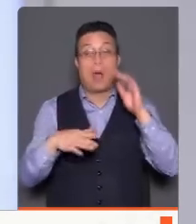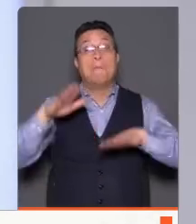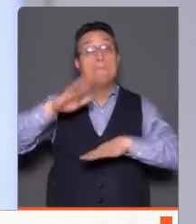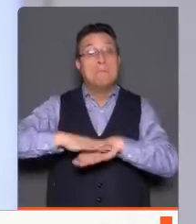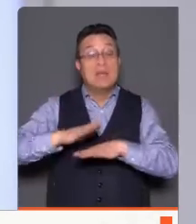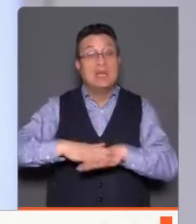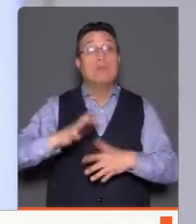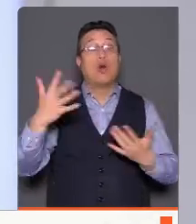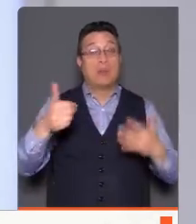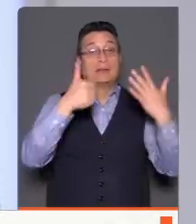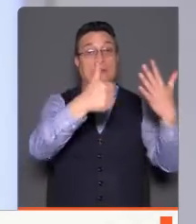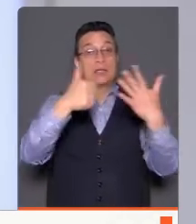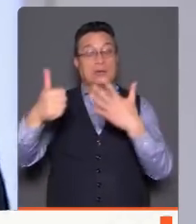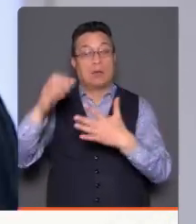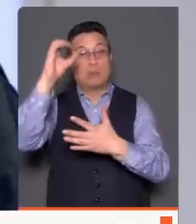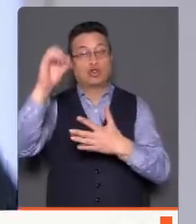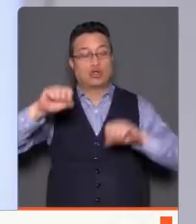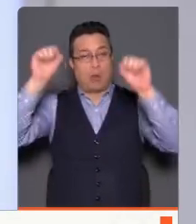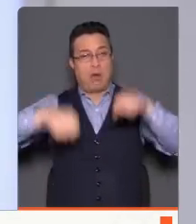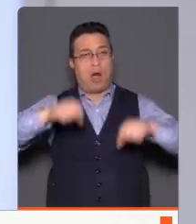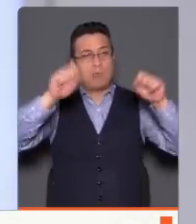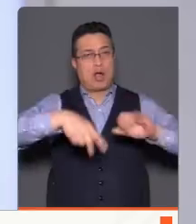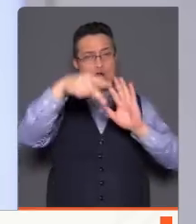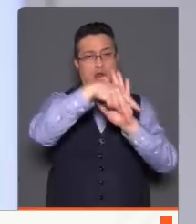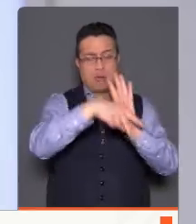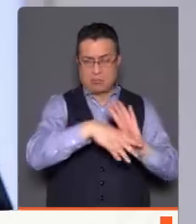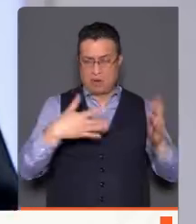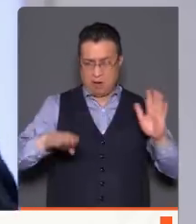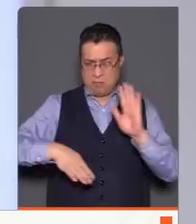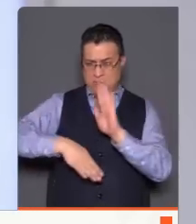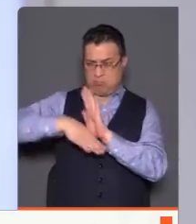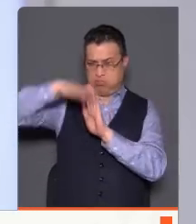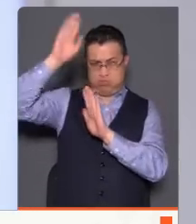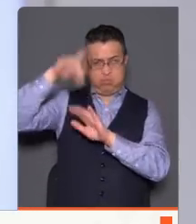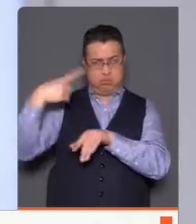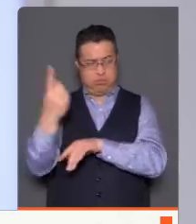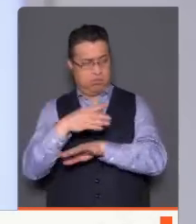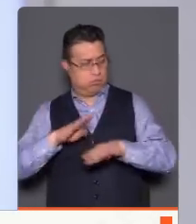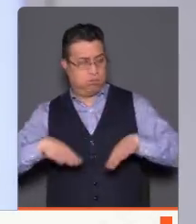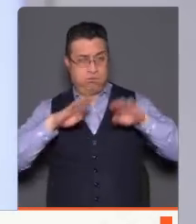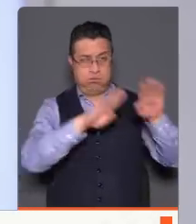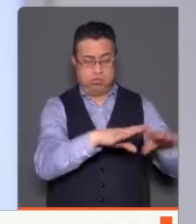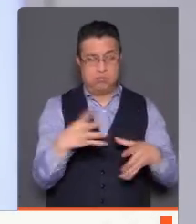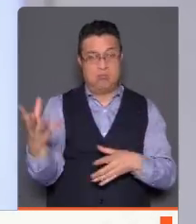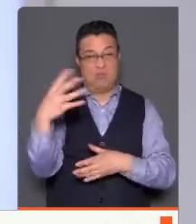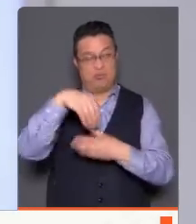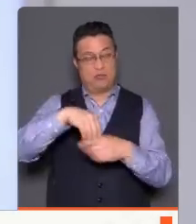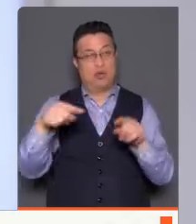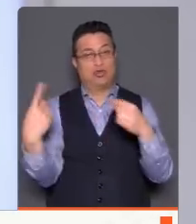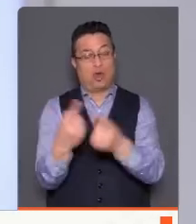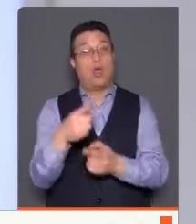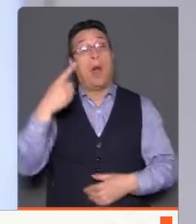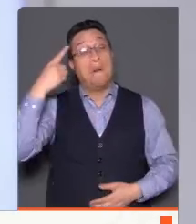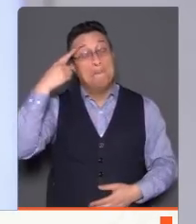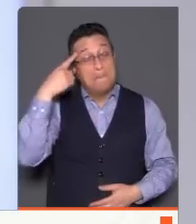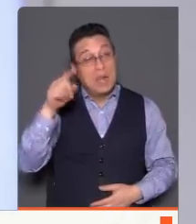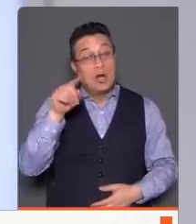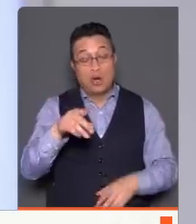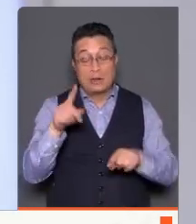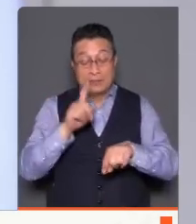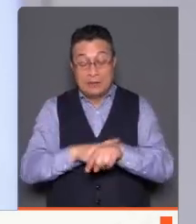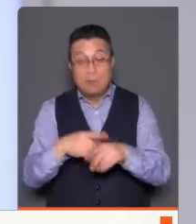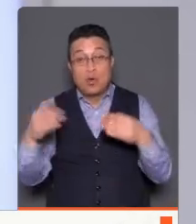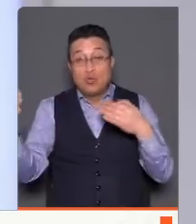2/3 para aprobar cada una de las normas, o sea, con un amplio nivel de respaldo interno de los convencionales. No obstante, en un periodo acotado de tiempo